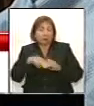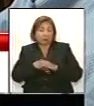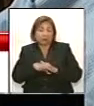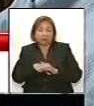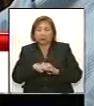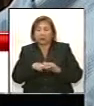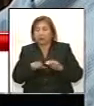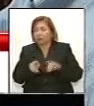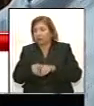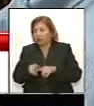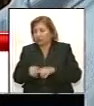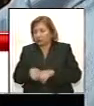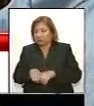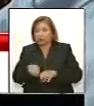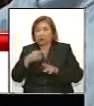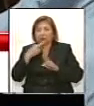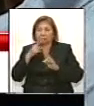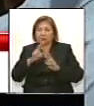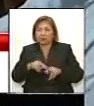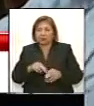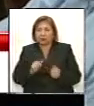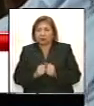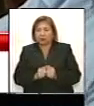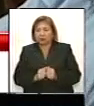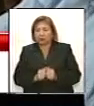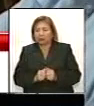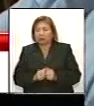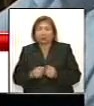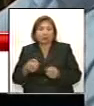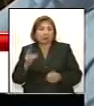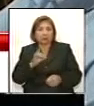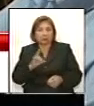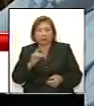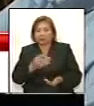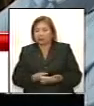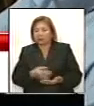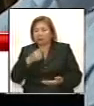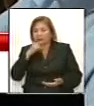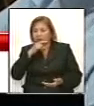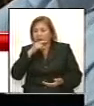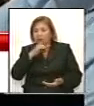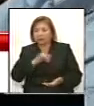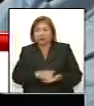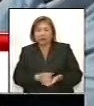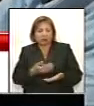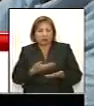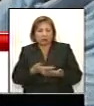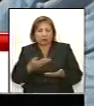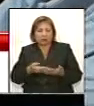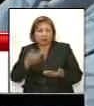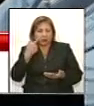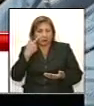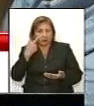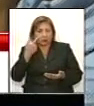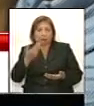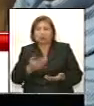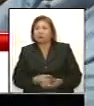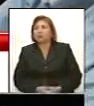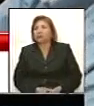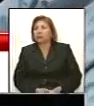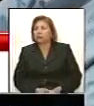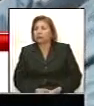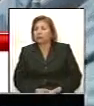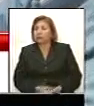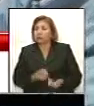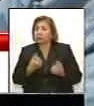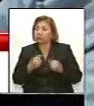también la carta de respuesta al usuario también la coordinamos con el centro de emergencia mujer para que tengan conocimiento de que